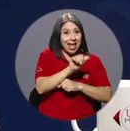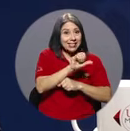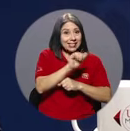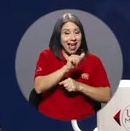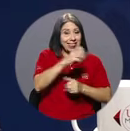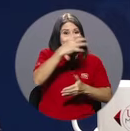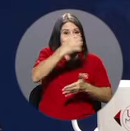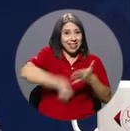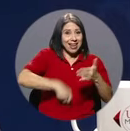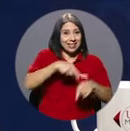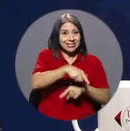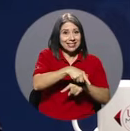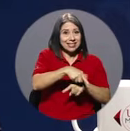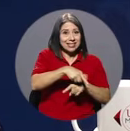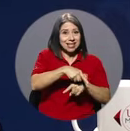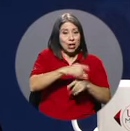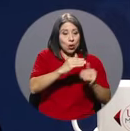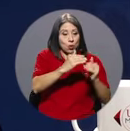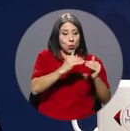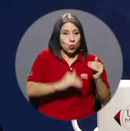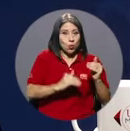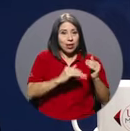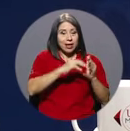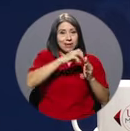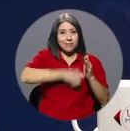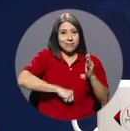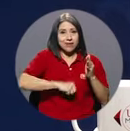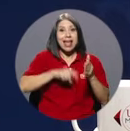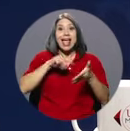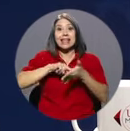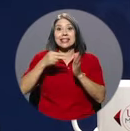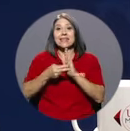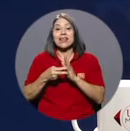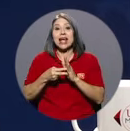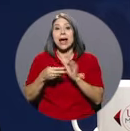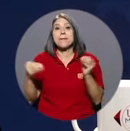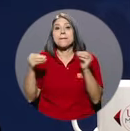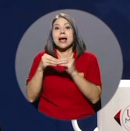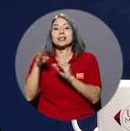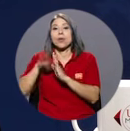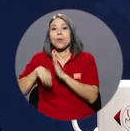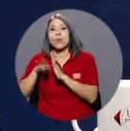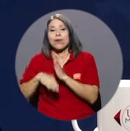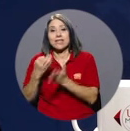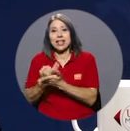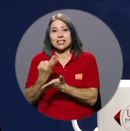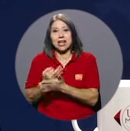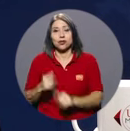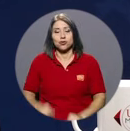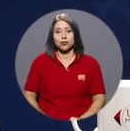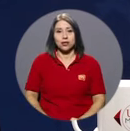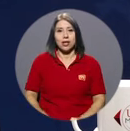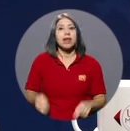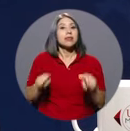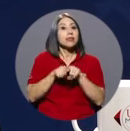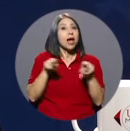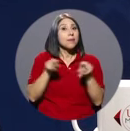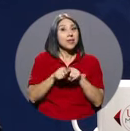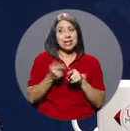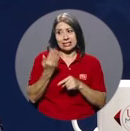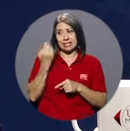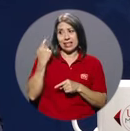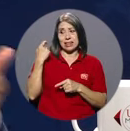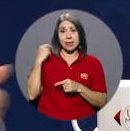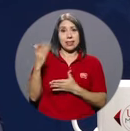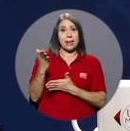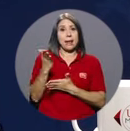tasa de interés, eso va a implicar una disminución del costo de los recursos financieros. Aunado a esto, se dio una reducción